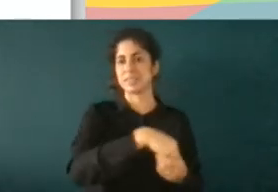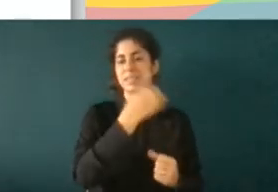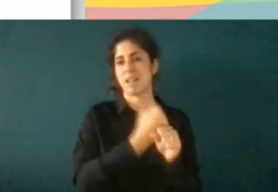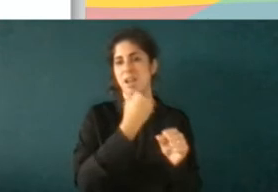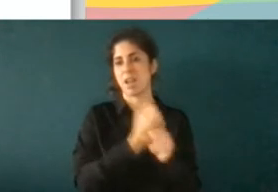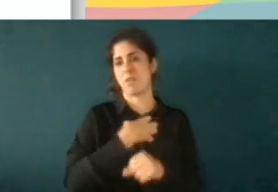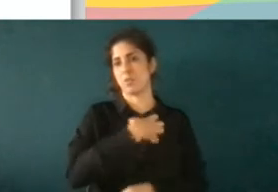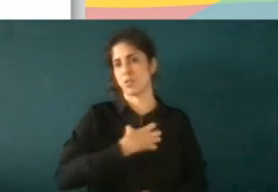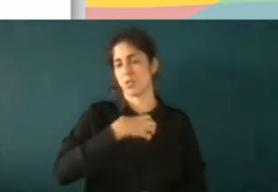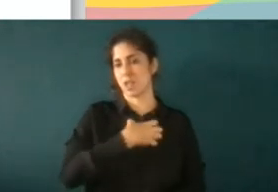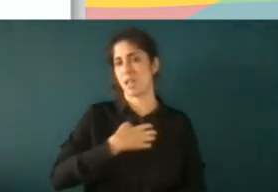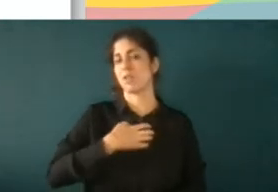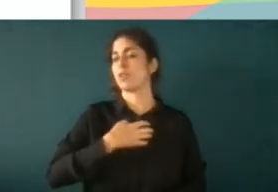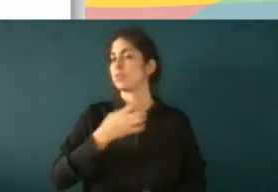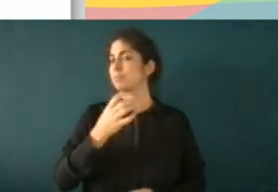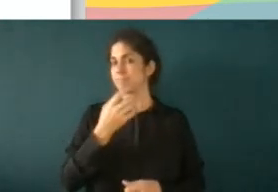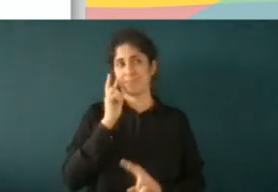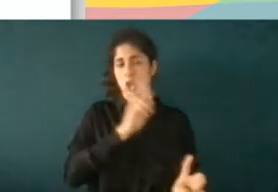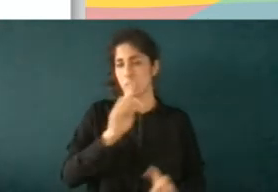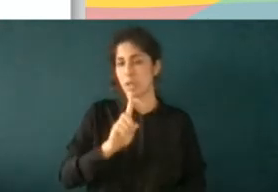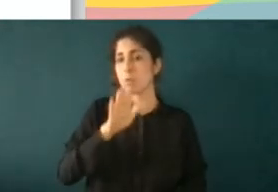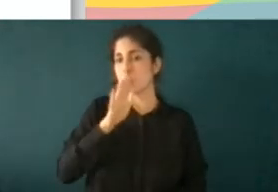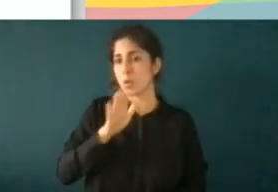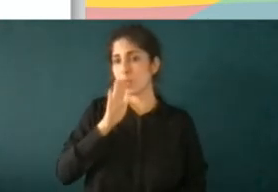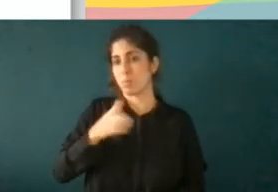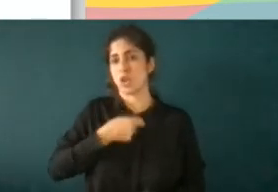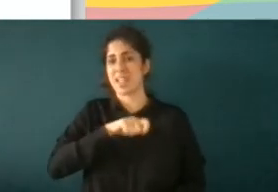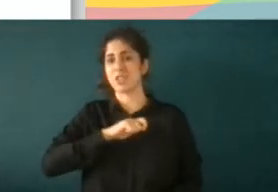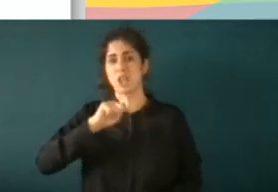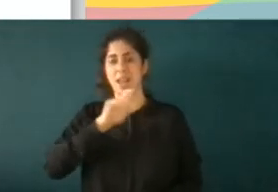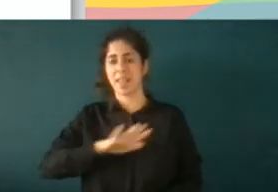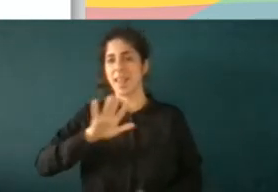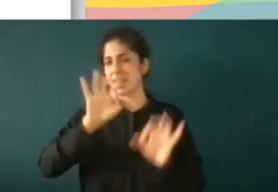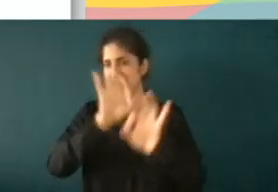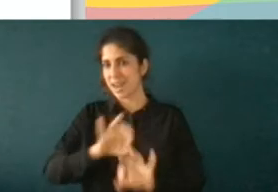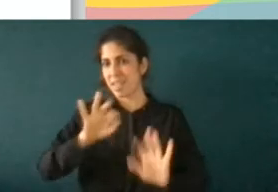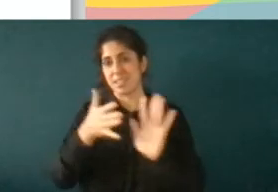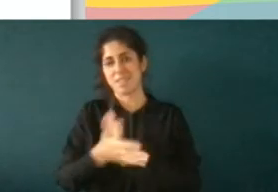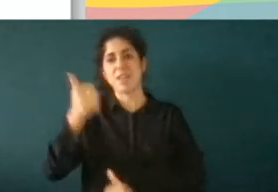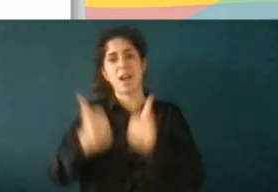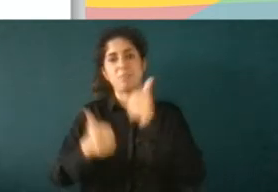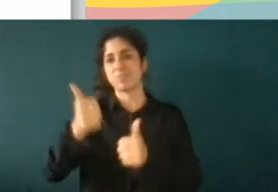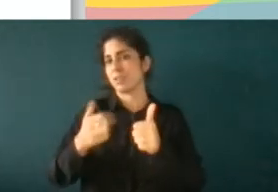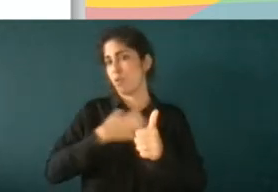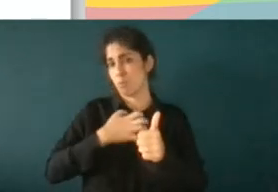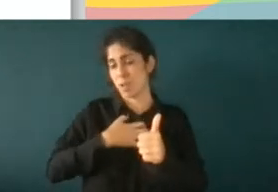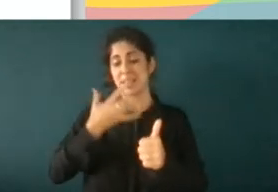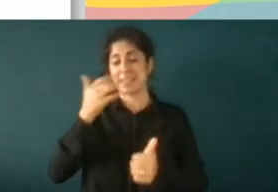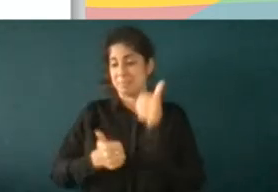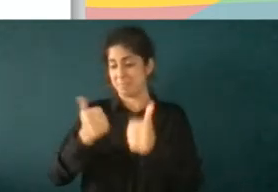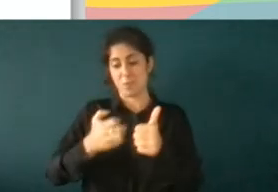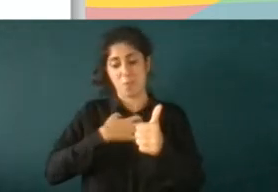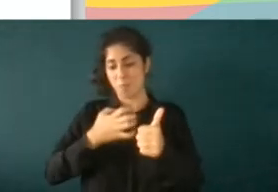no pueden opositar si no puedes opositar no puedes trabajar en una administración pública esto es un trabajo que tenemos en España